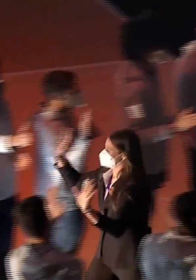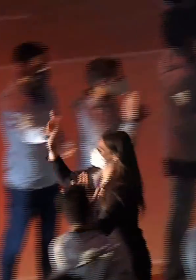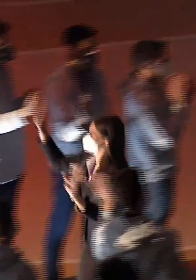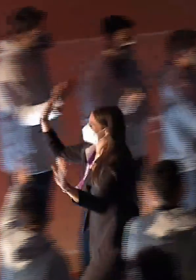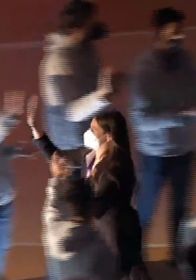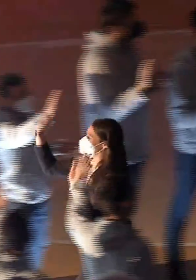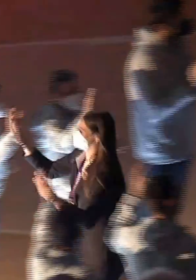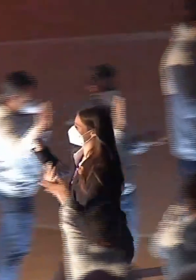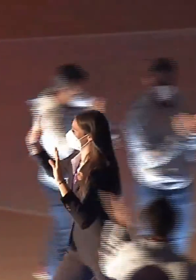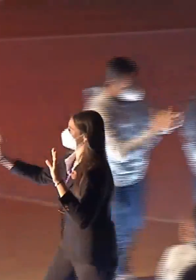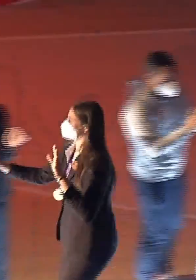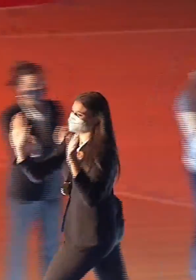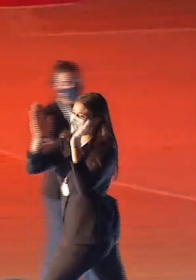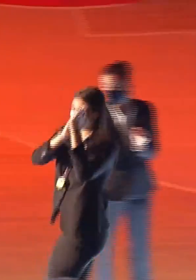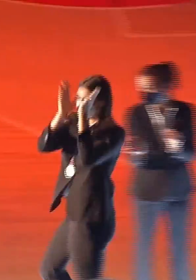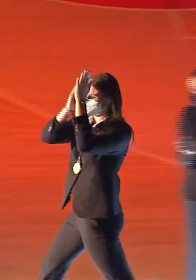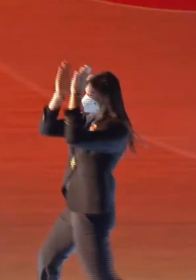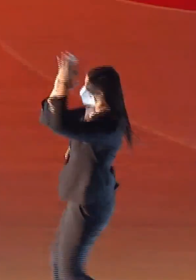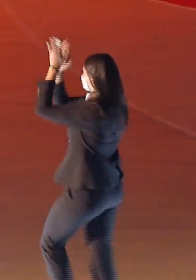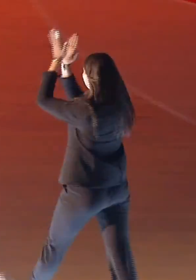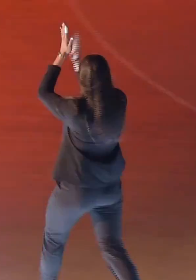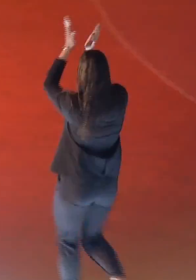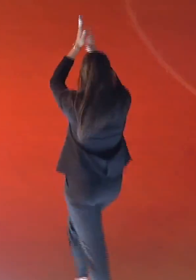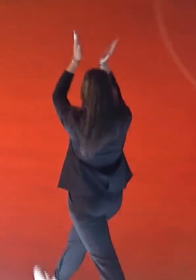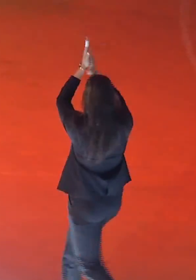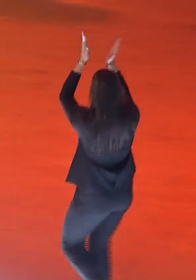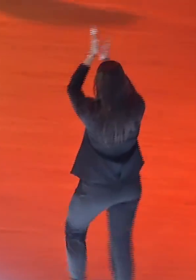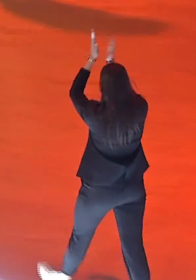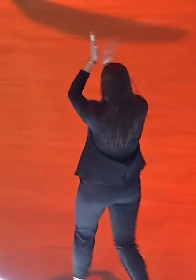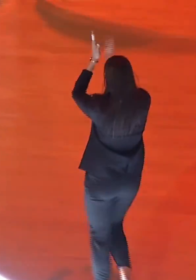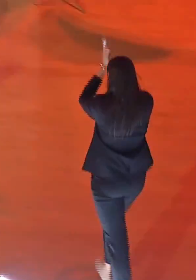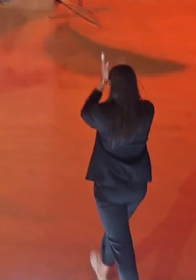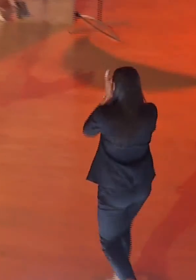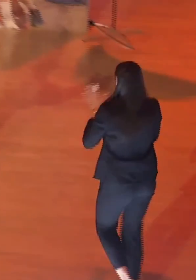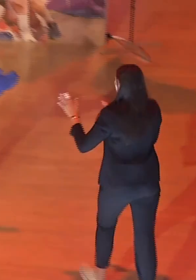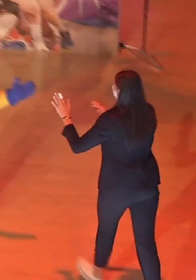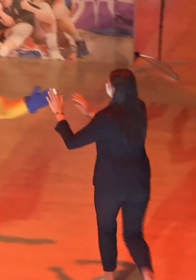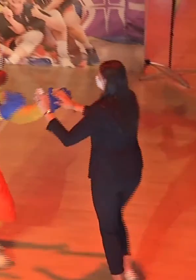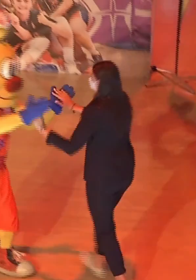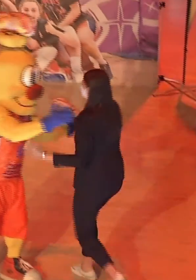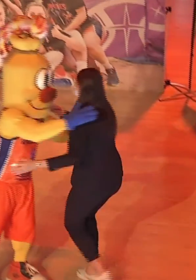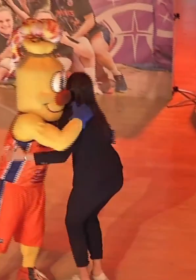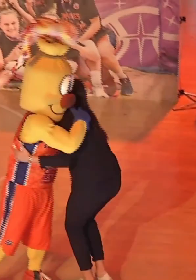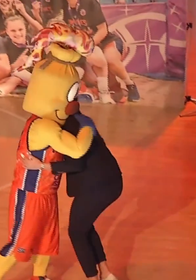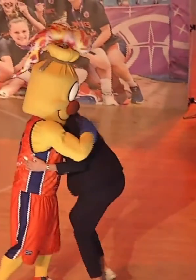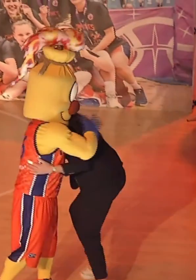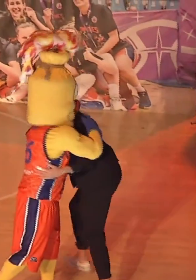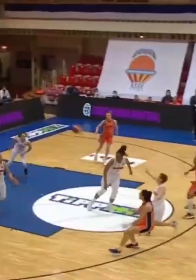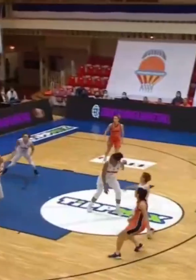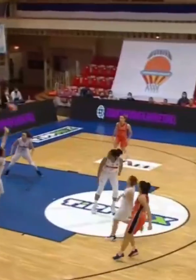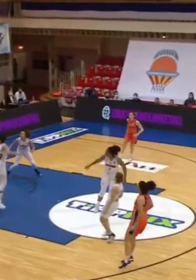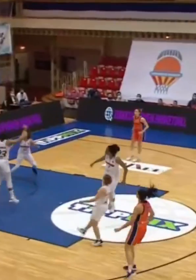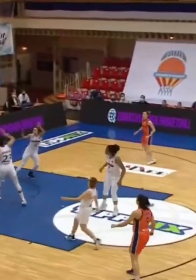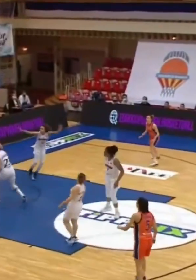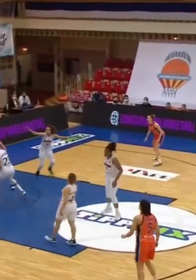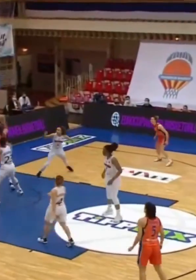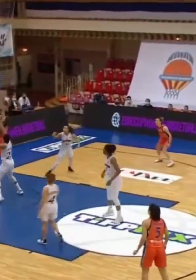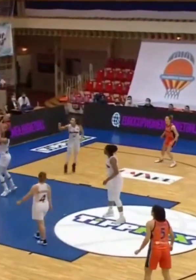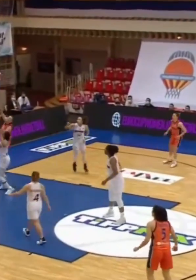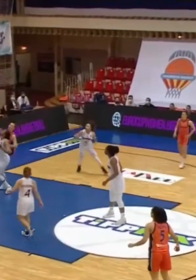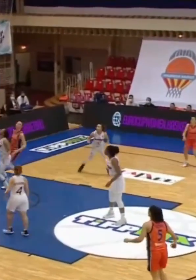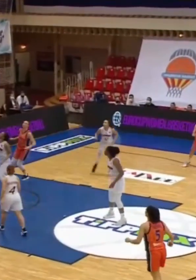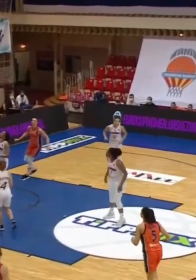en la competición americana con su paso por la competición nos despedimos hoy volvemos a las ocho y media con más noticias les dejamos ahora con el tiempo y